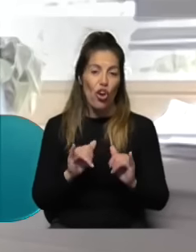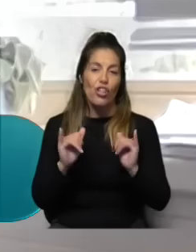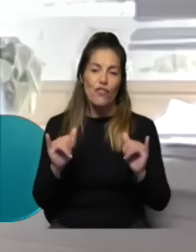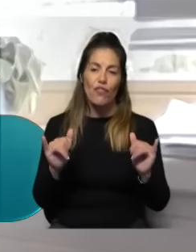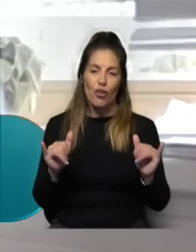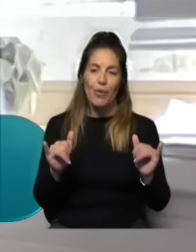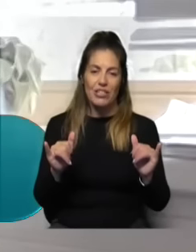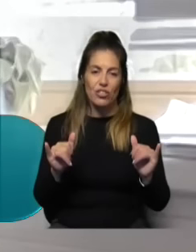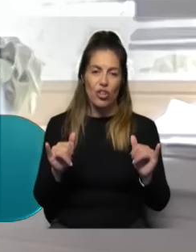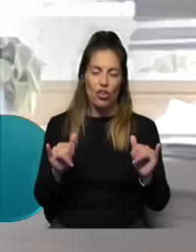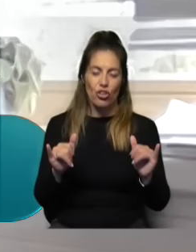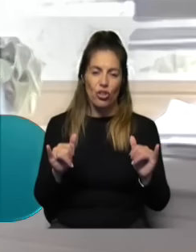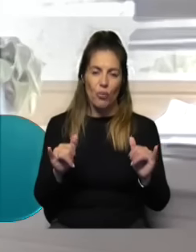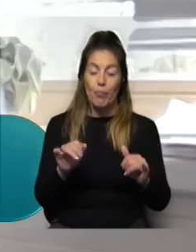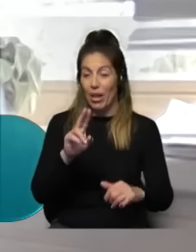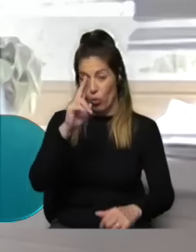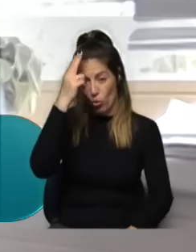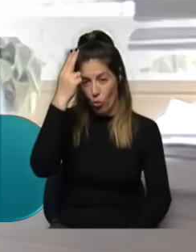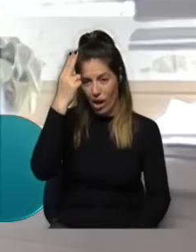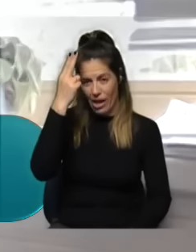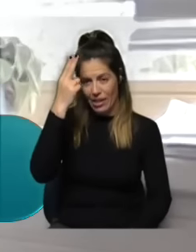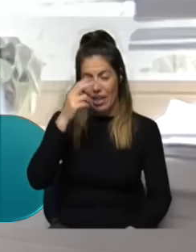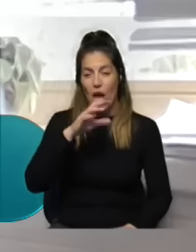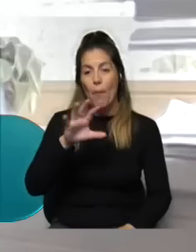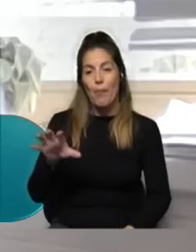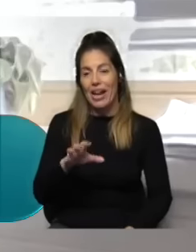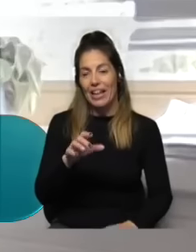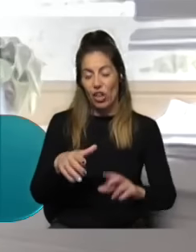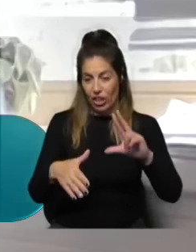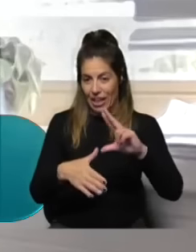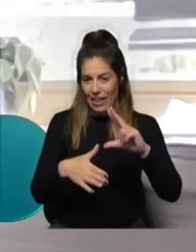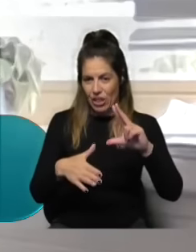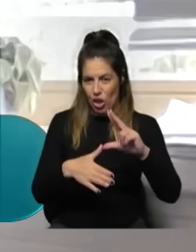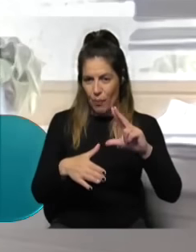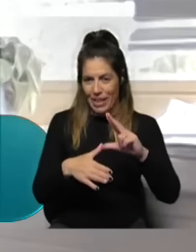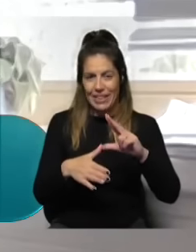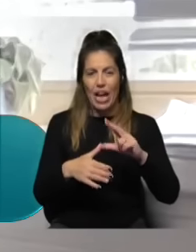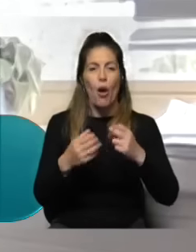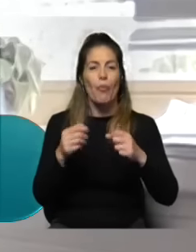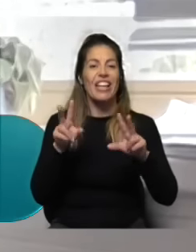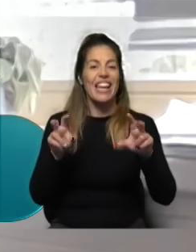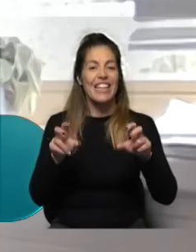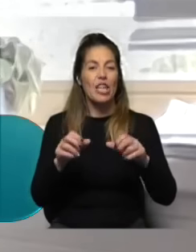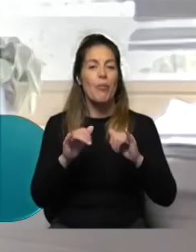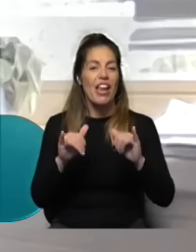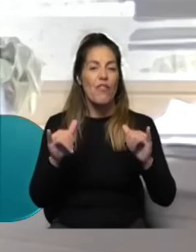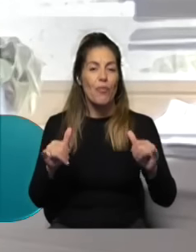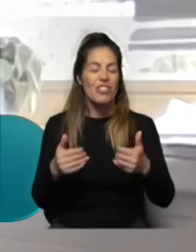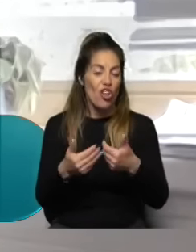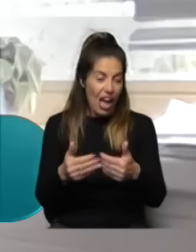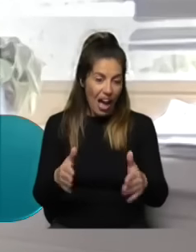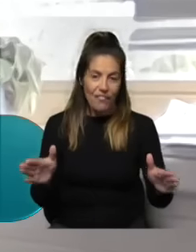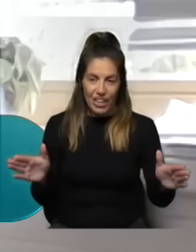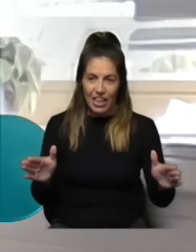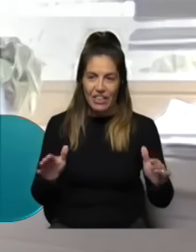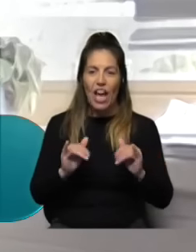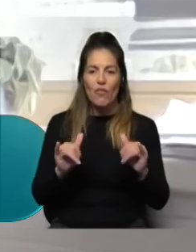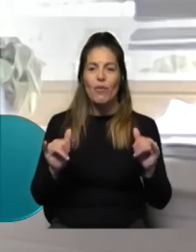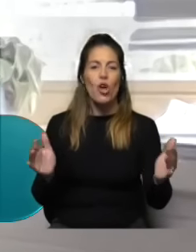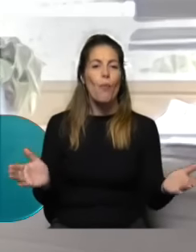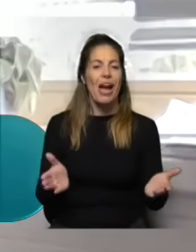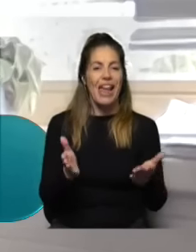los datos que para Uruguay, ¿no? Y para la región nuestra en Latinoamérica, porque este tema de los datos abiertos y los datos para